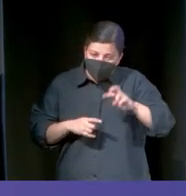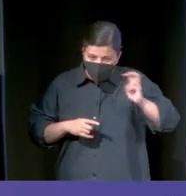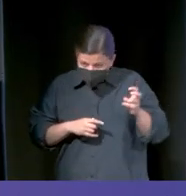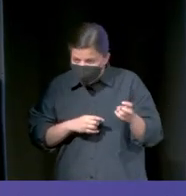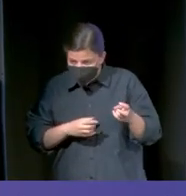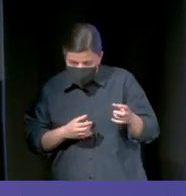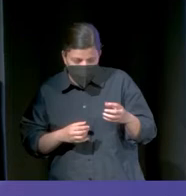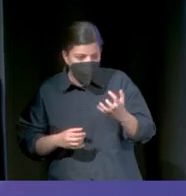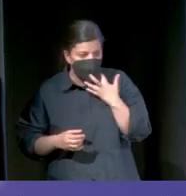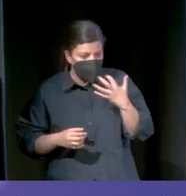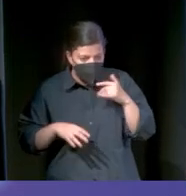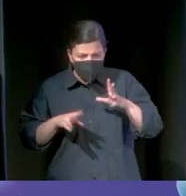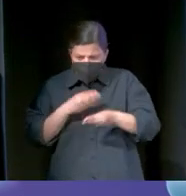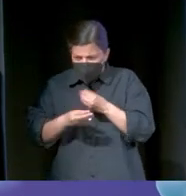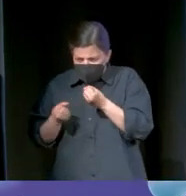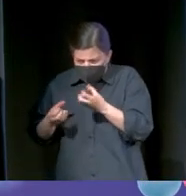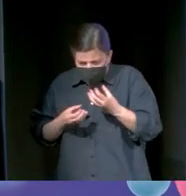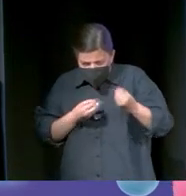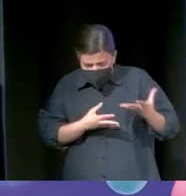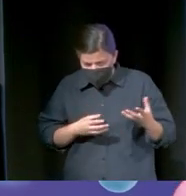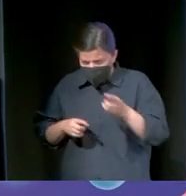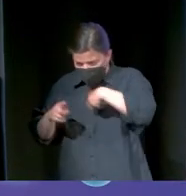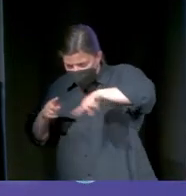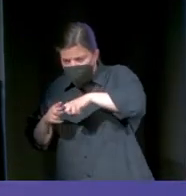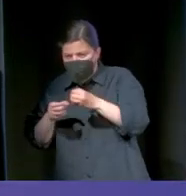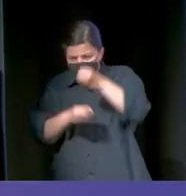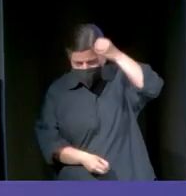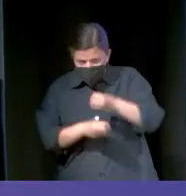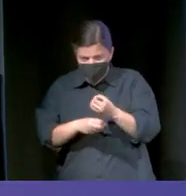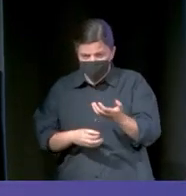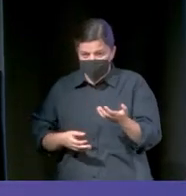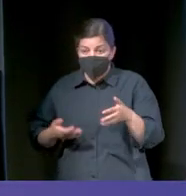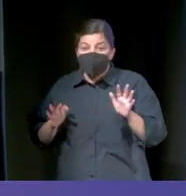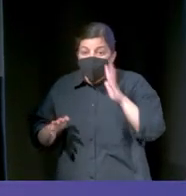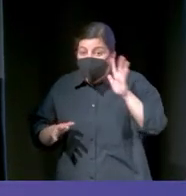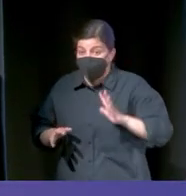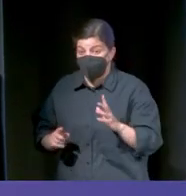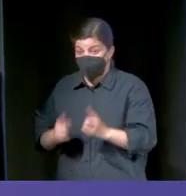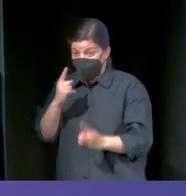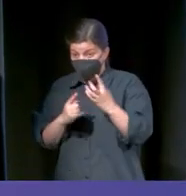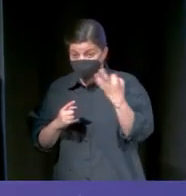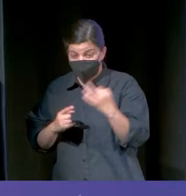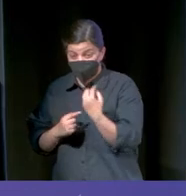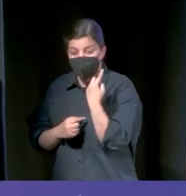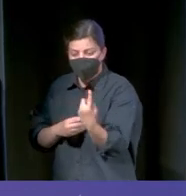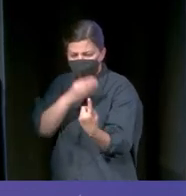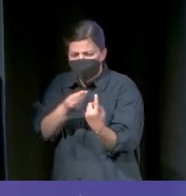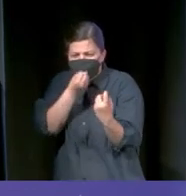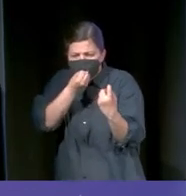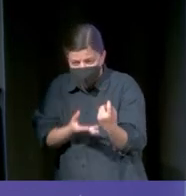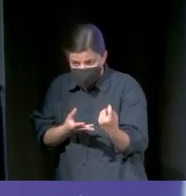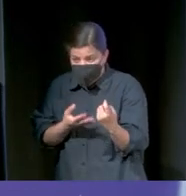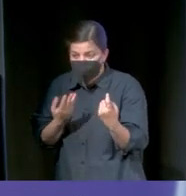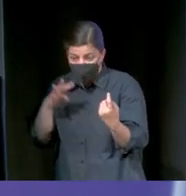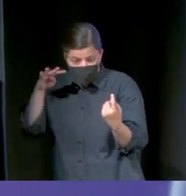increíble y hago aro increíble pero sabes qué pasa que parece que a veces tienes que hacer solamente una cosa y muy bien para que la gente se